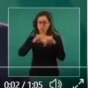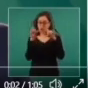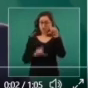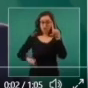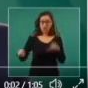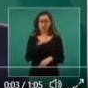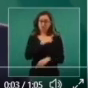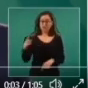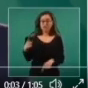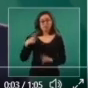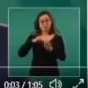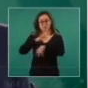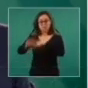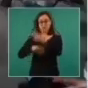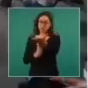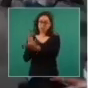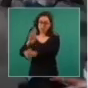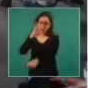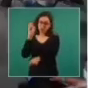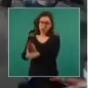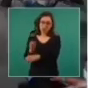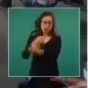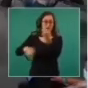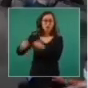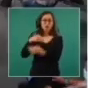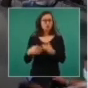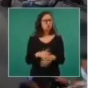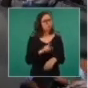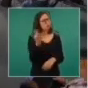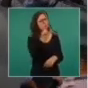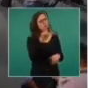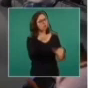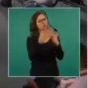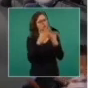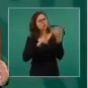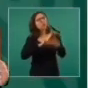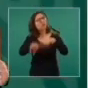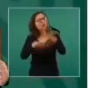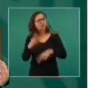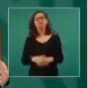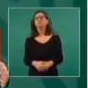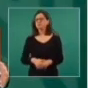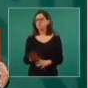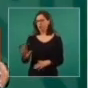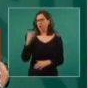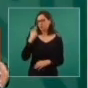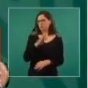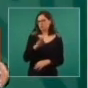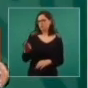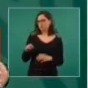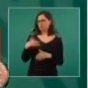De proteger la vida de todos. ¿Cuándo va a Aguililla, presidente? Voy a ver cuándo puedo ir. Y